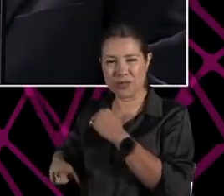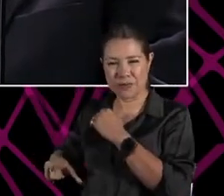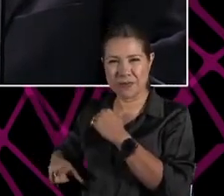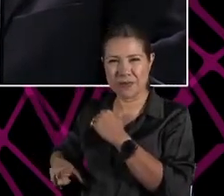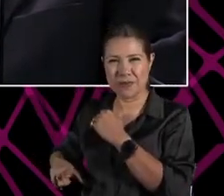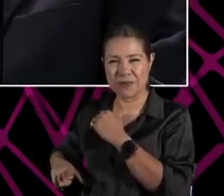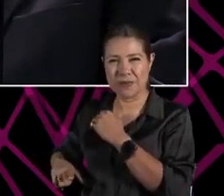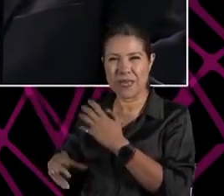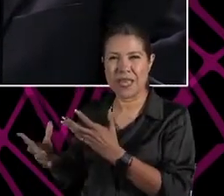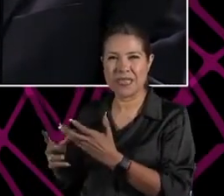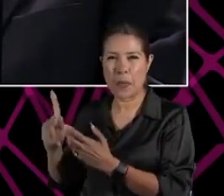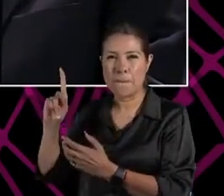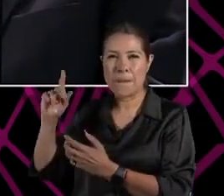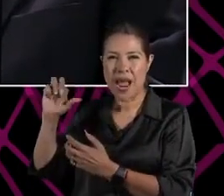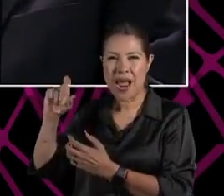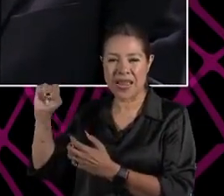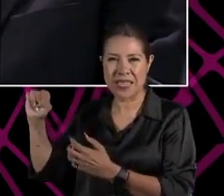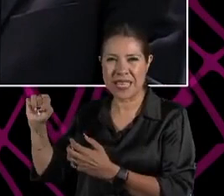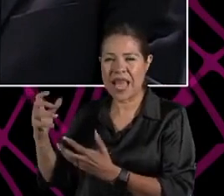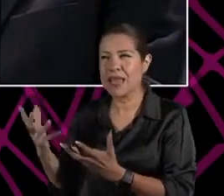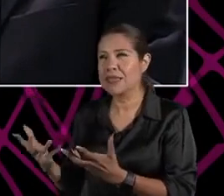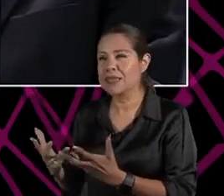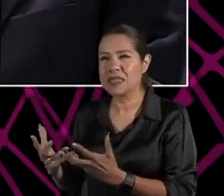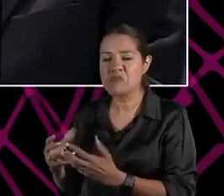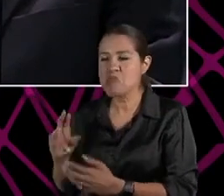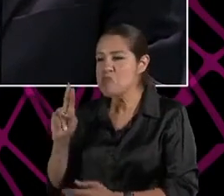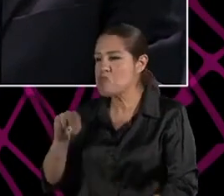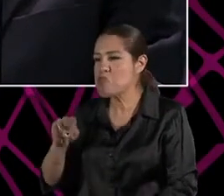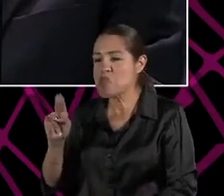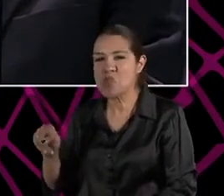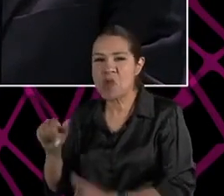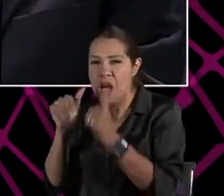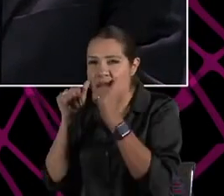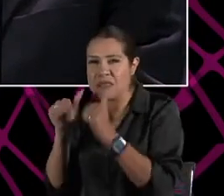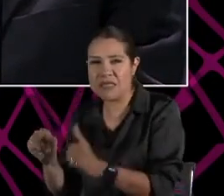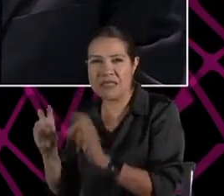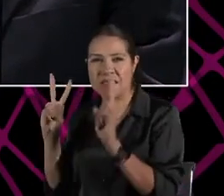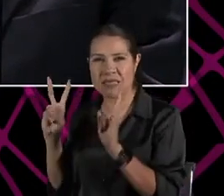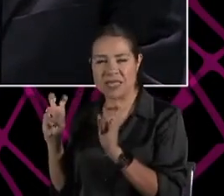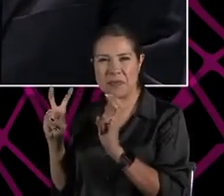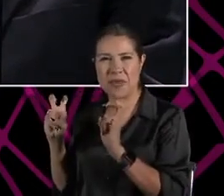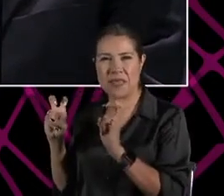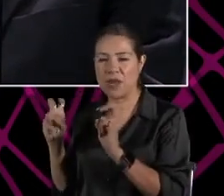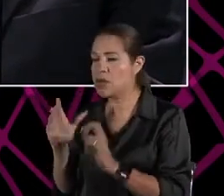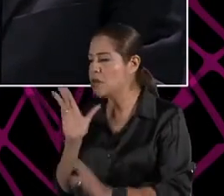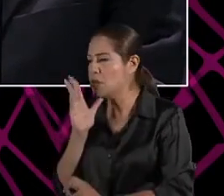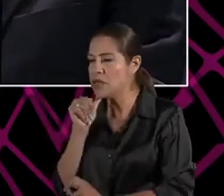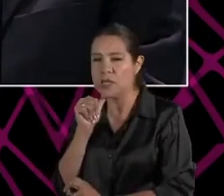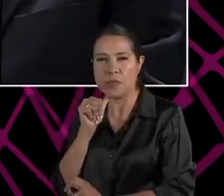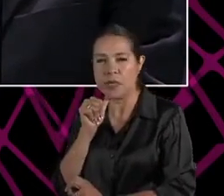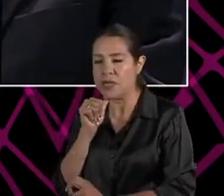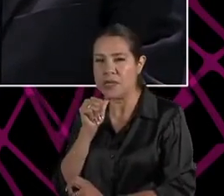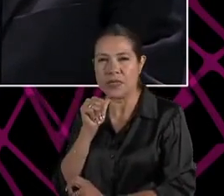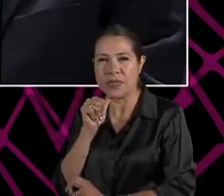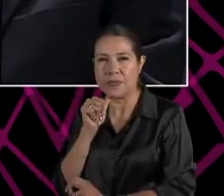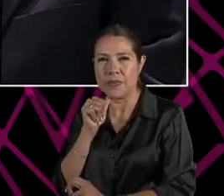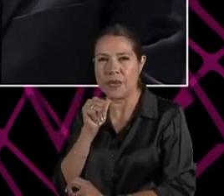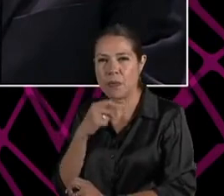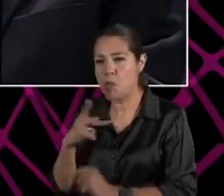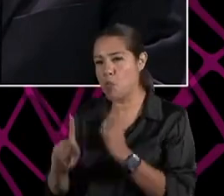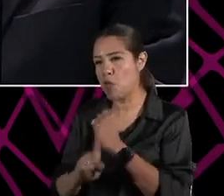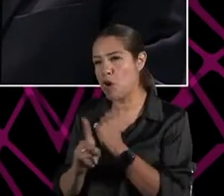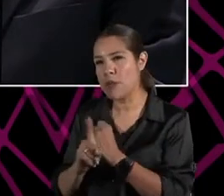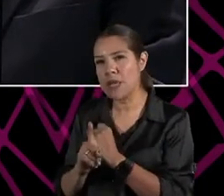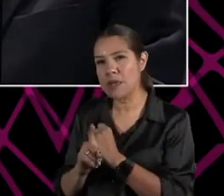gobernadores han sido panistas y han sido incapaces de atender el tema. No se puede resolver el problema